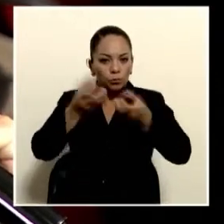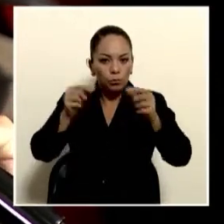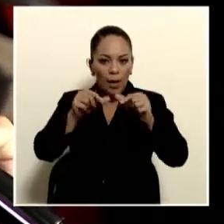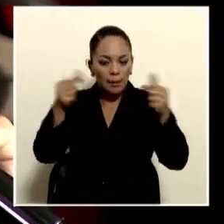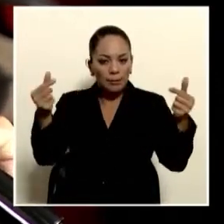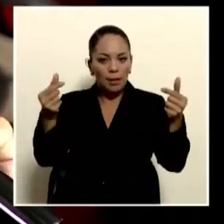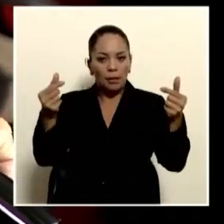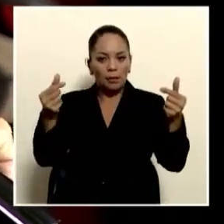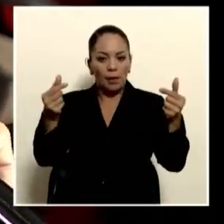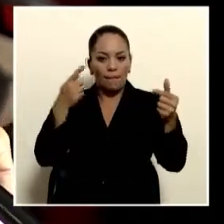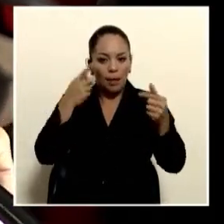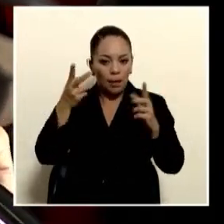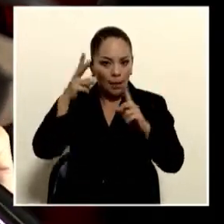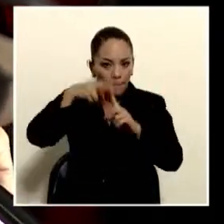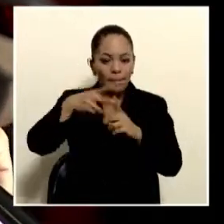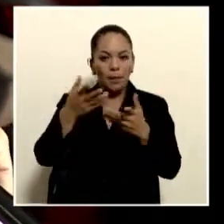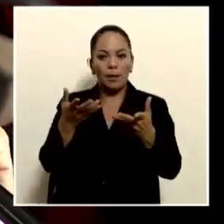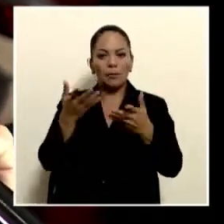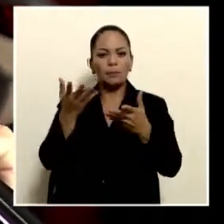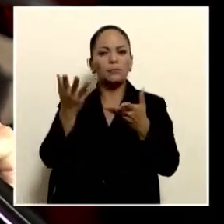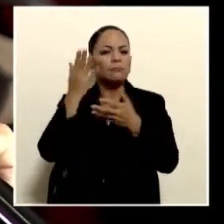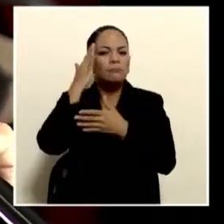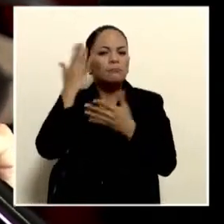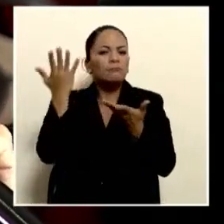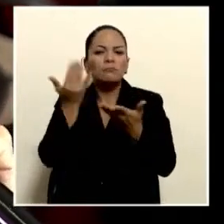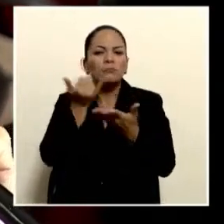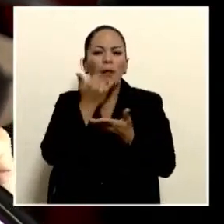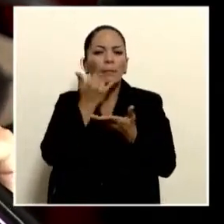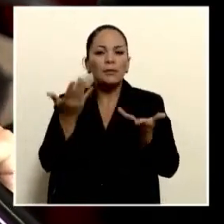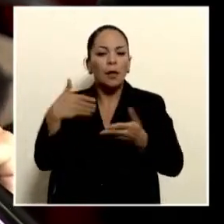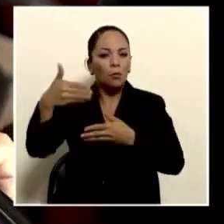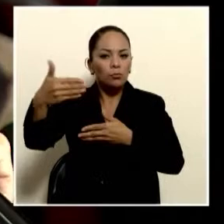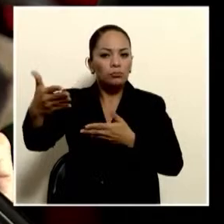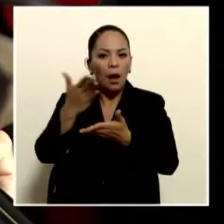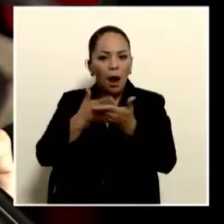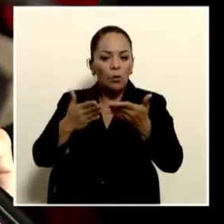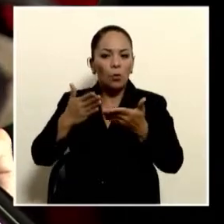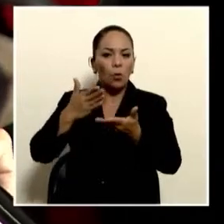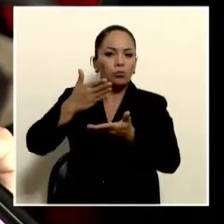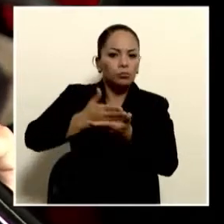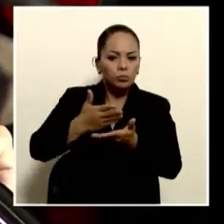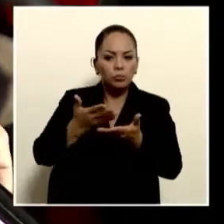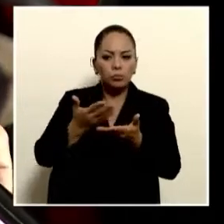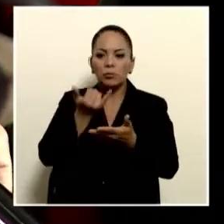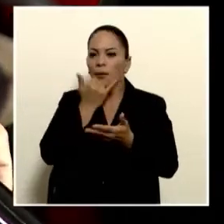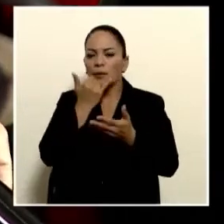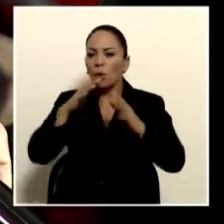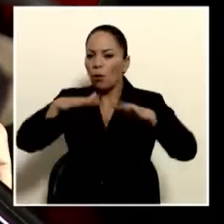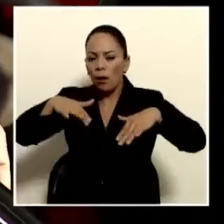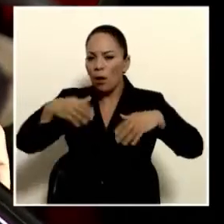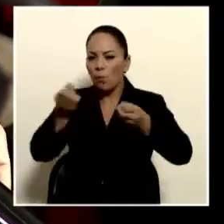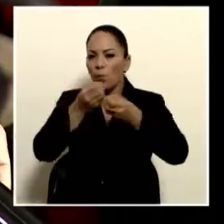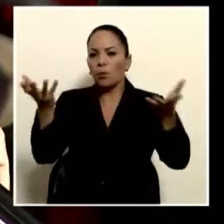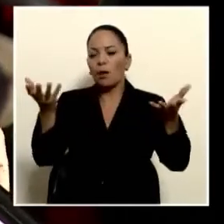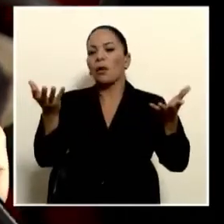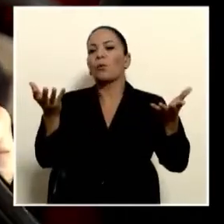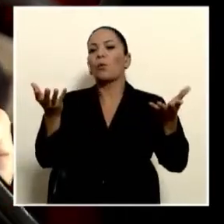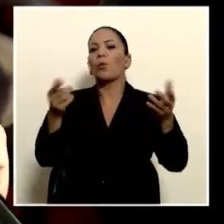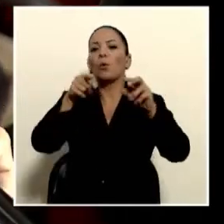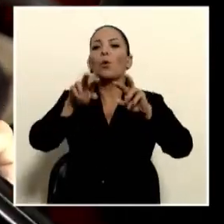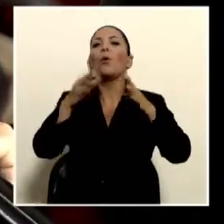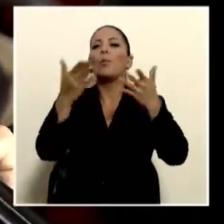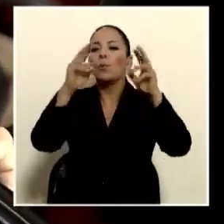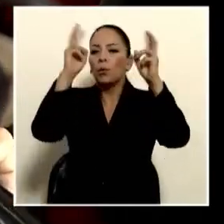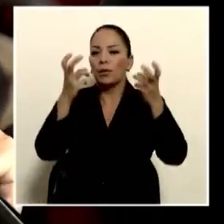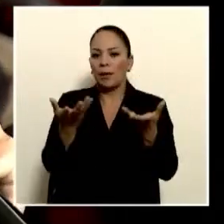Gaceta para que entre a regir. Quería saber qué ha pasado, si algo lo frenó, por qué no se ha publicado, cómo está ese tema. Y